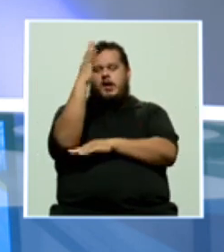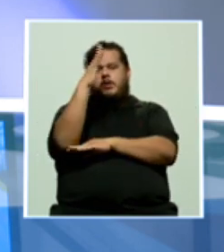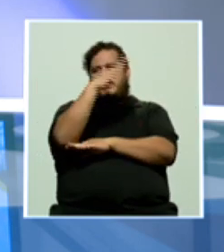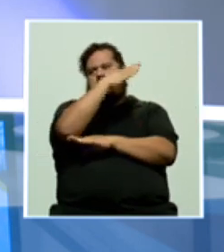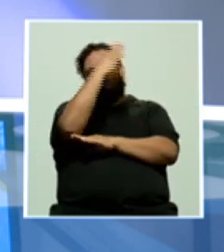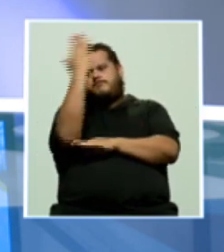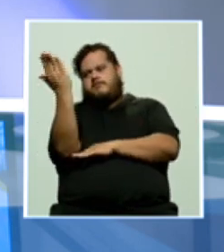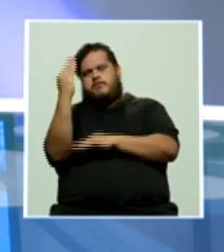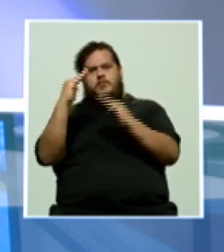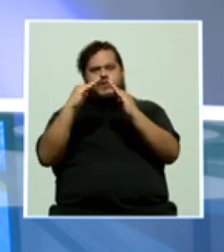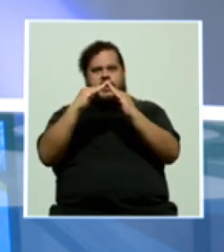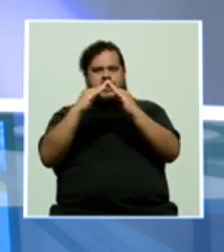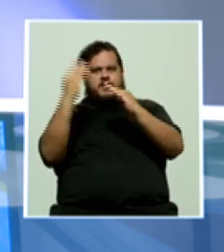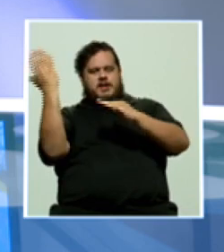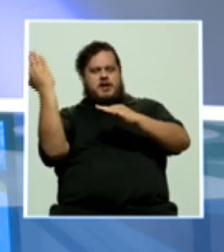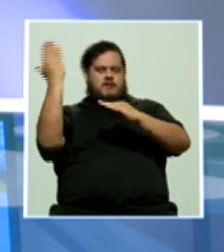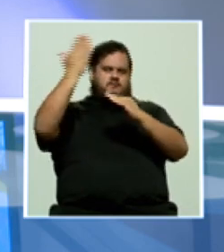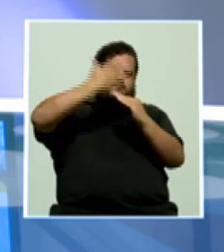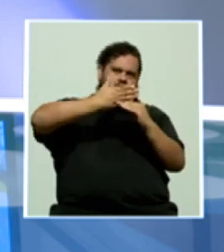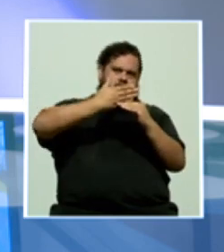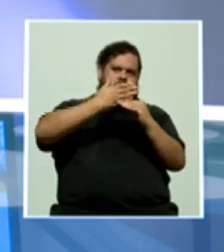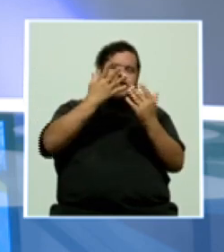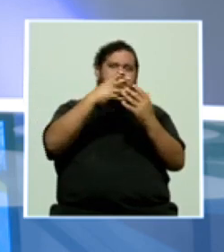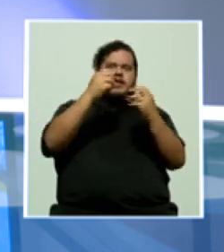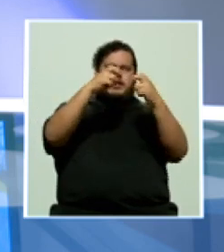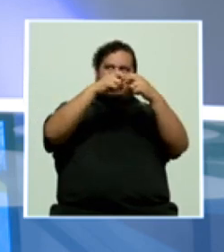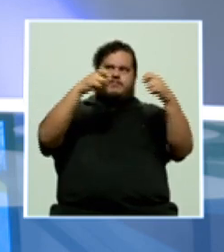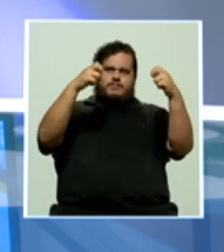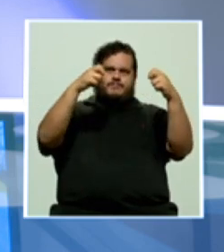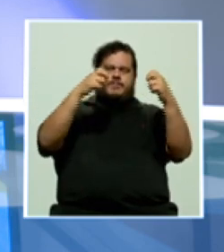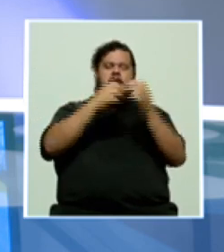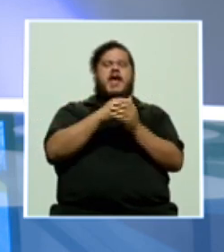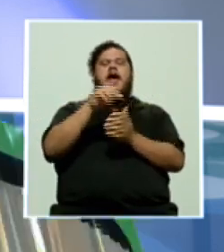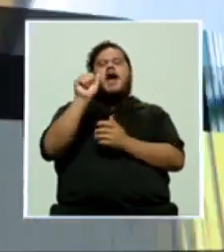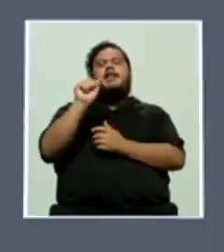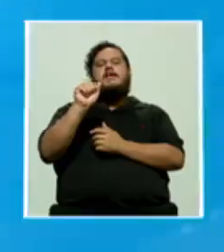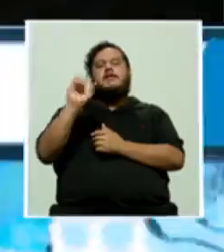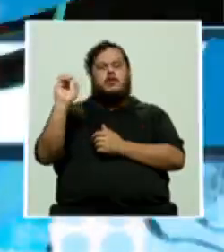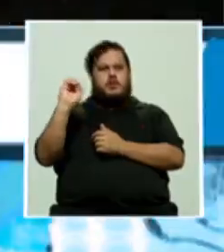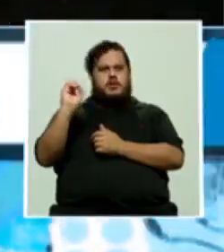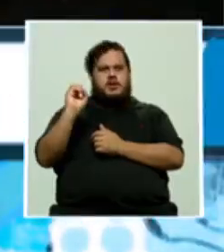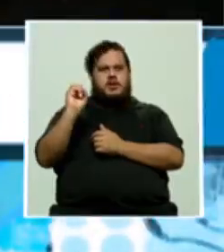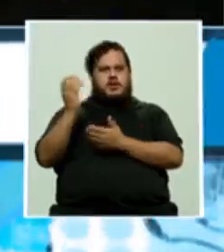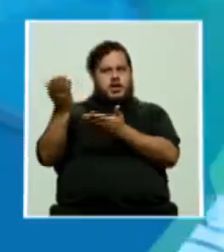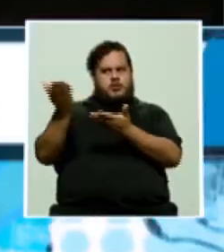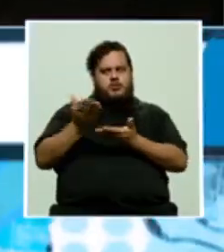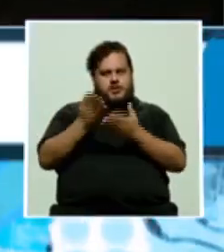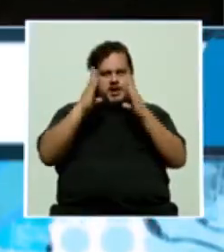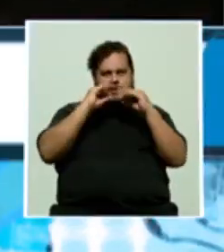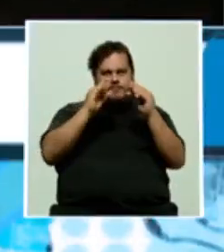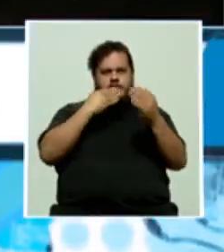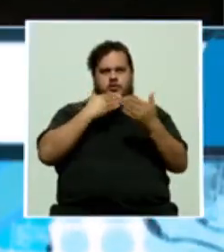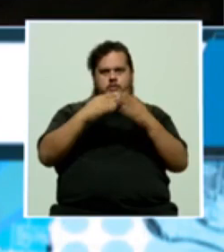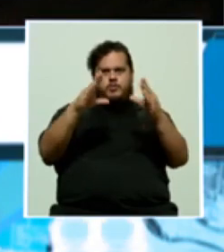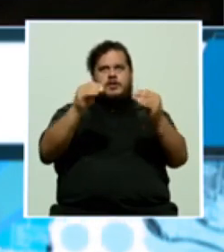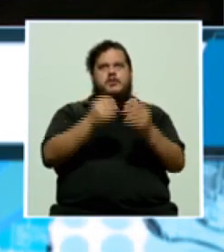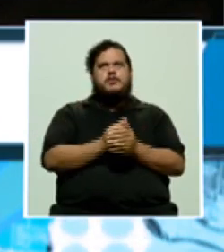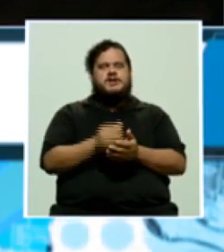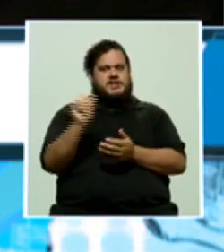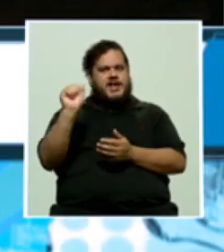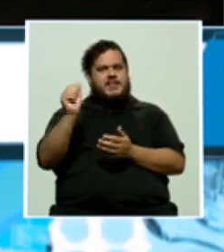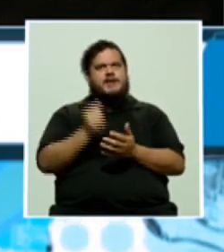casa y dañó el tendido eléctrico, el periodista Andrés Ortiz nos trae la información. Buenas noches,